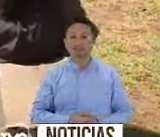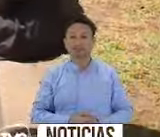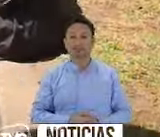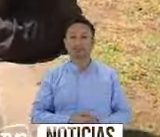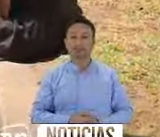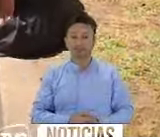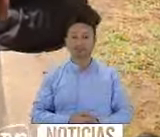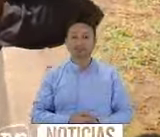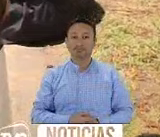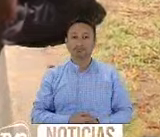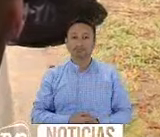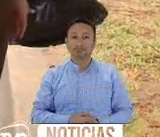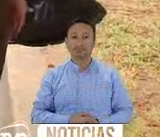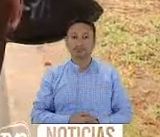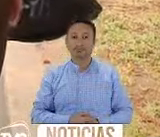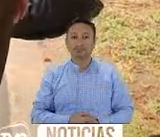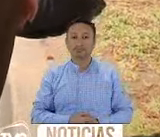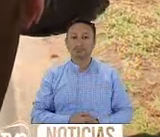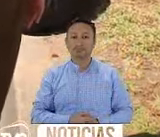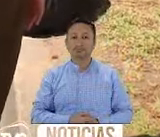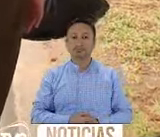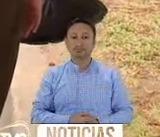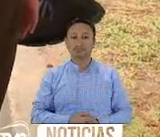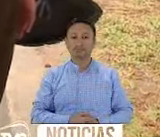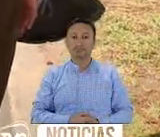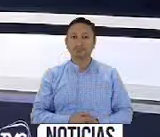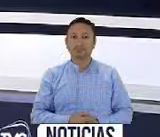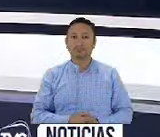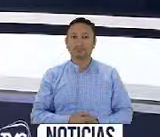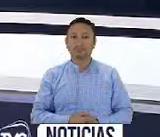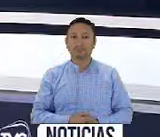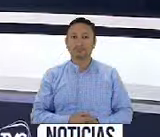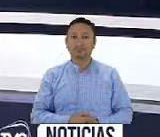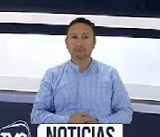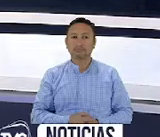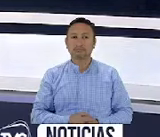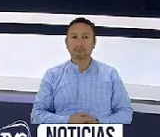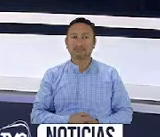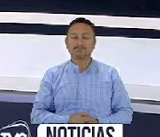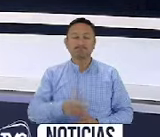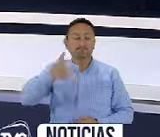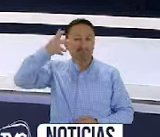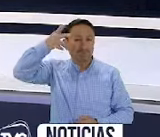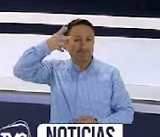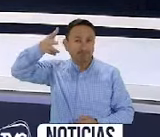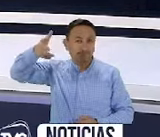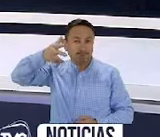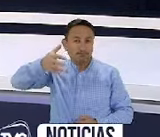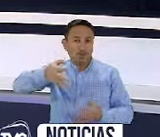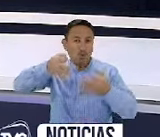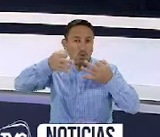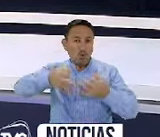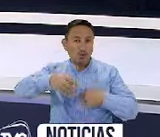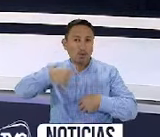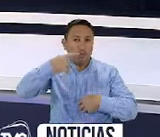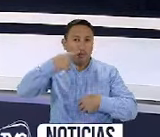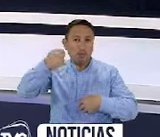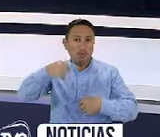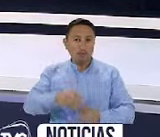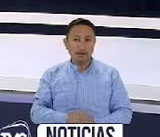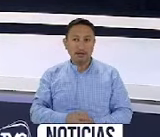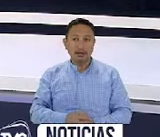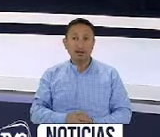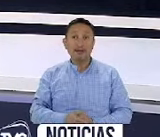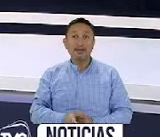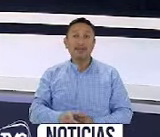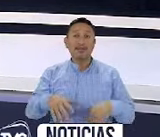Informó Ítalo Salazar. Una cámara de seguridad captó cómo un conductor arrolló a una mascota